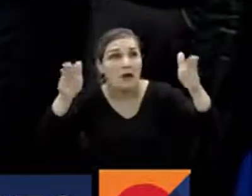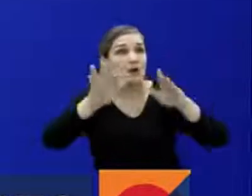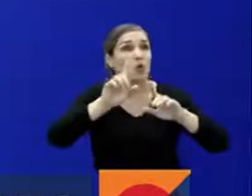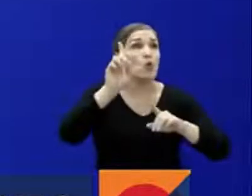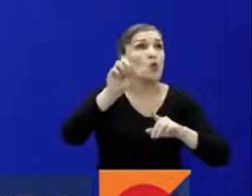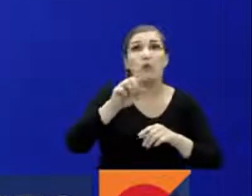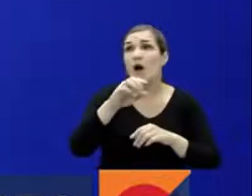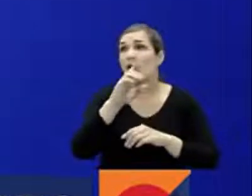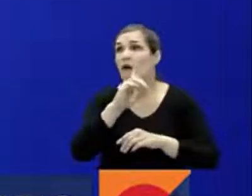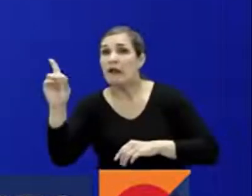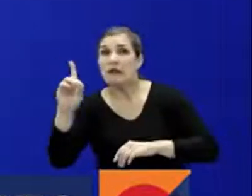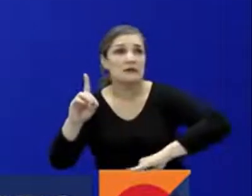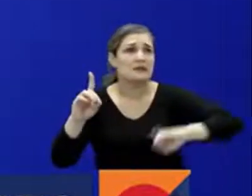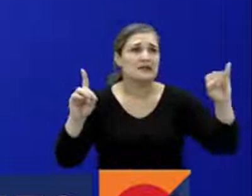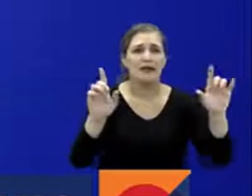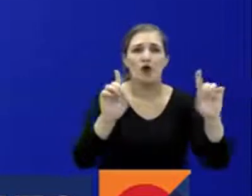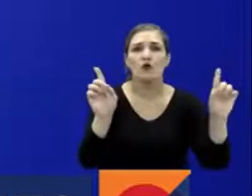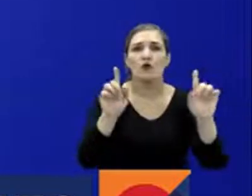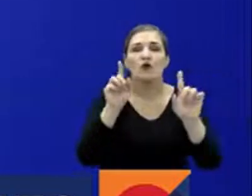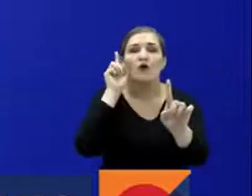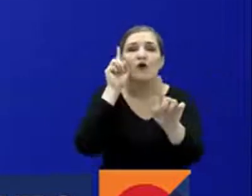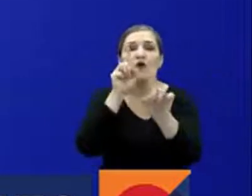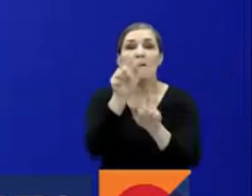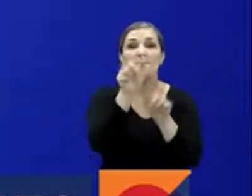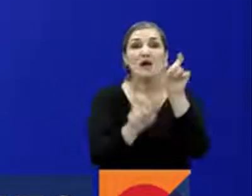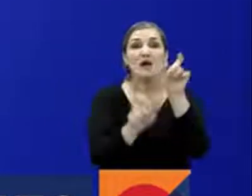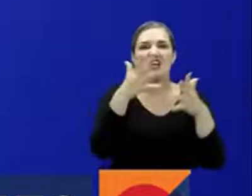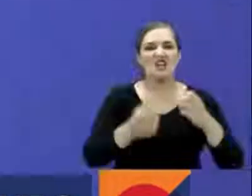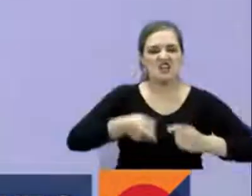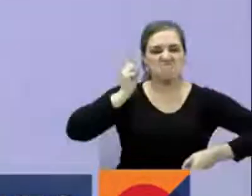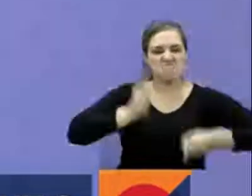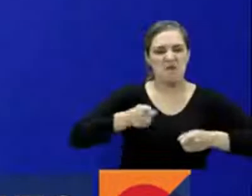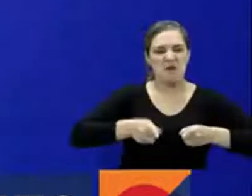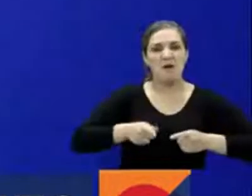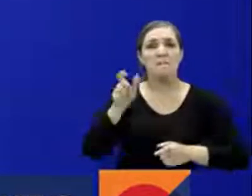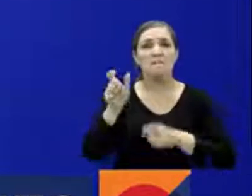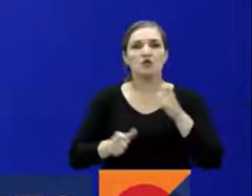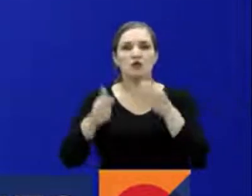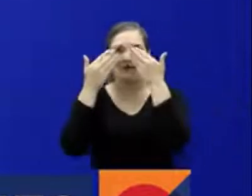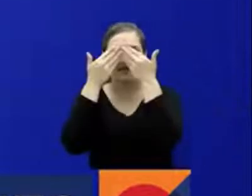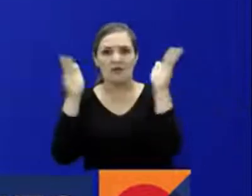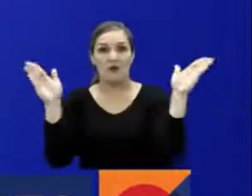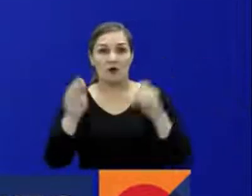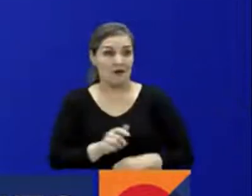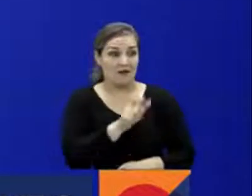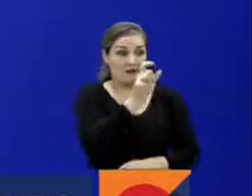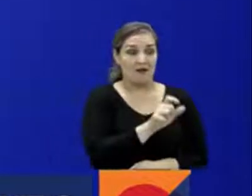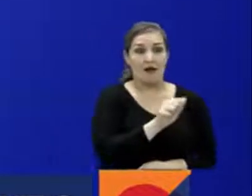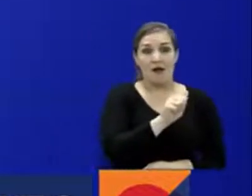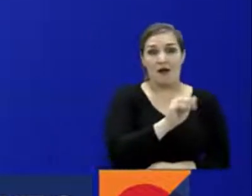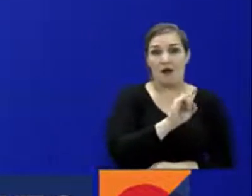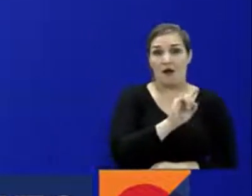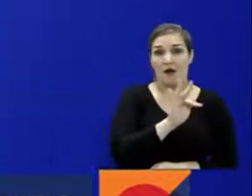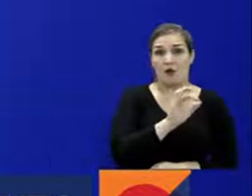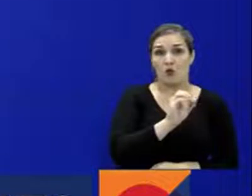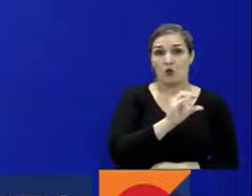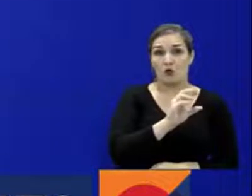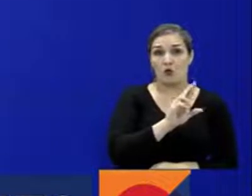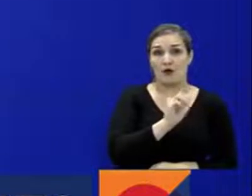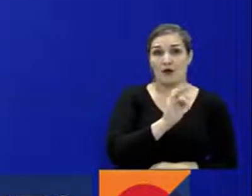derecha. Es un debate entre autócratas y demócratas. Los autócratas son los